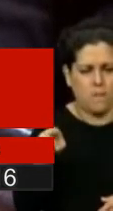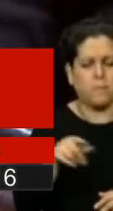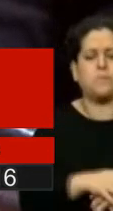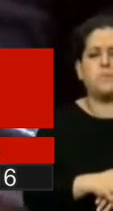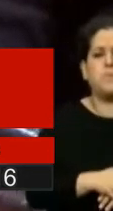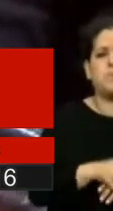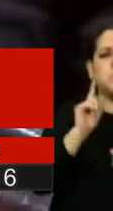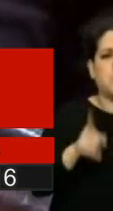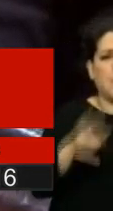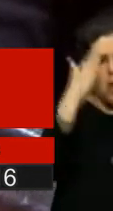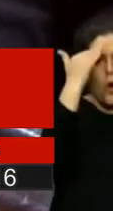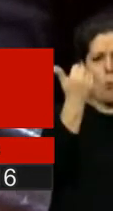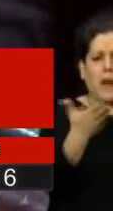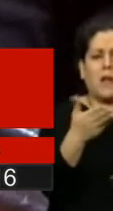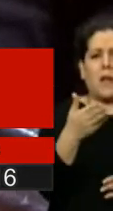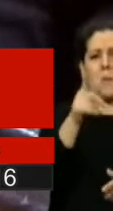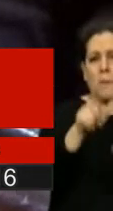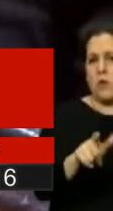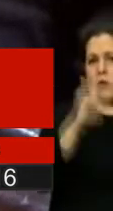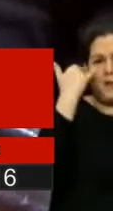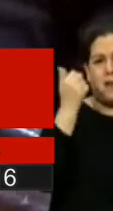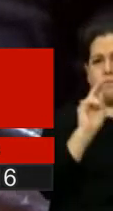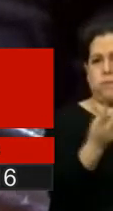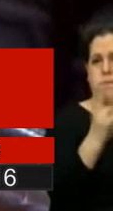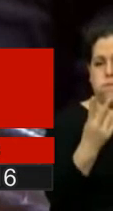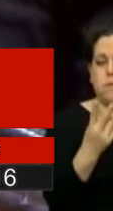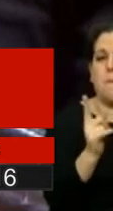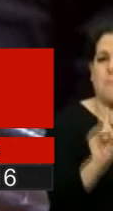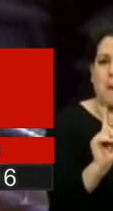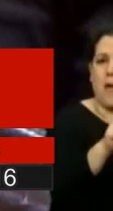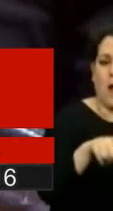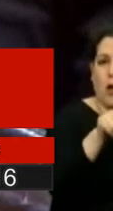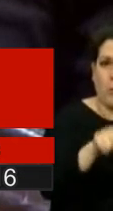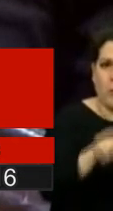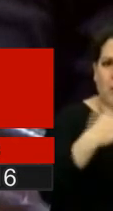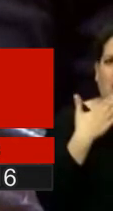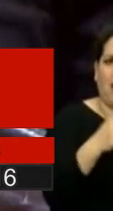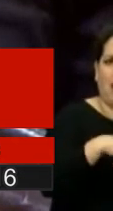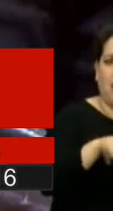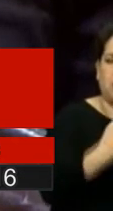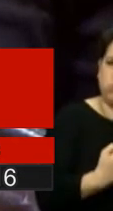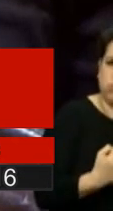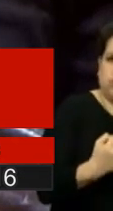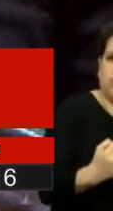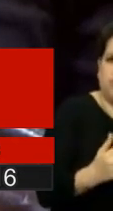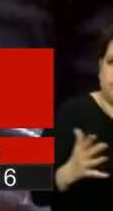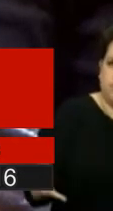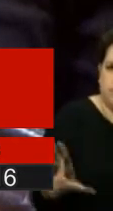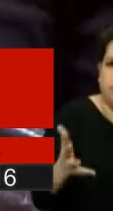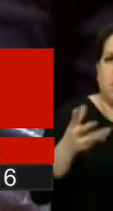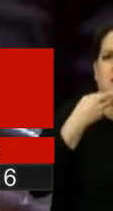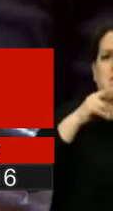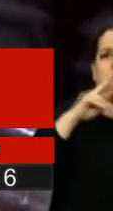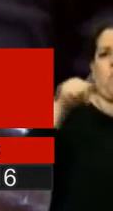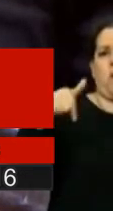dos provincias, suspendiendo el acto 3 días antes de las elecciones, a todos, ¿no? Porque no fue únicamente el daño al justicialismo,